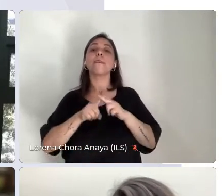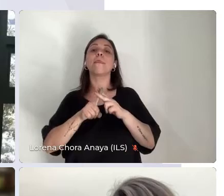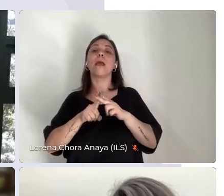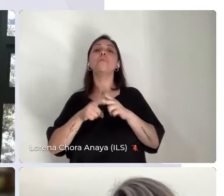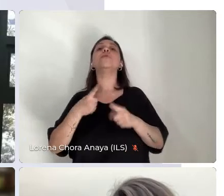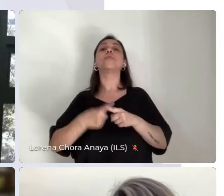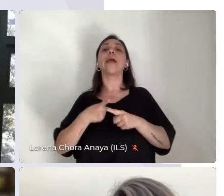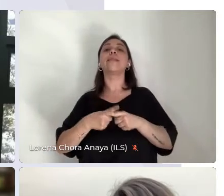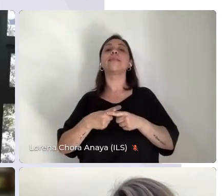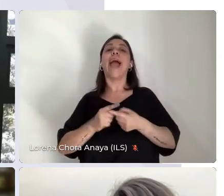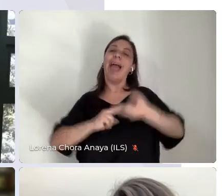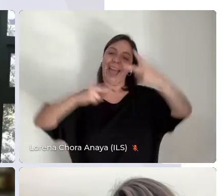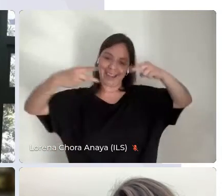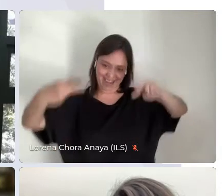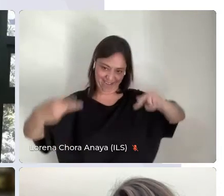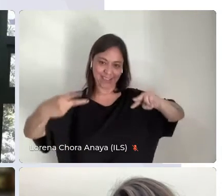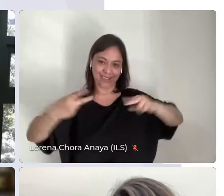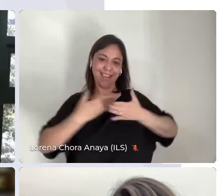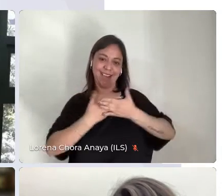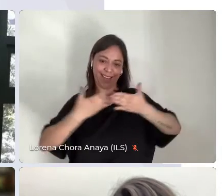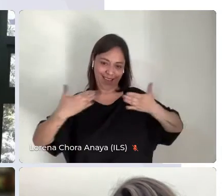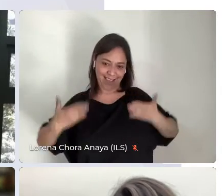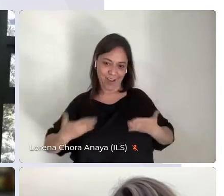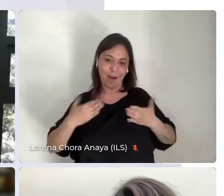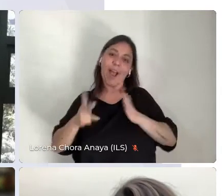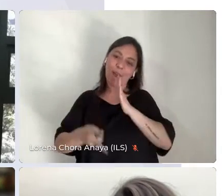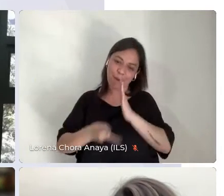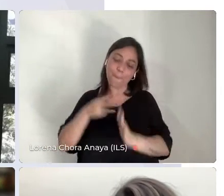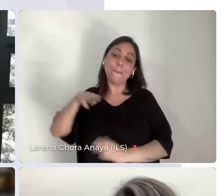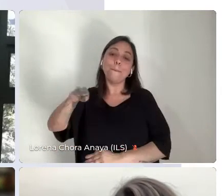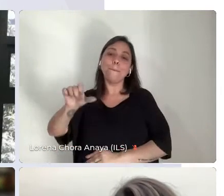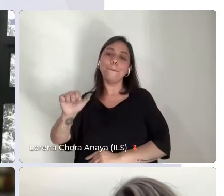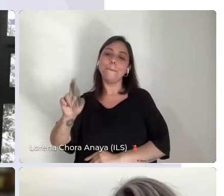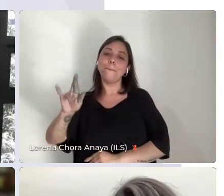la lista, empezamos por favor por María Victoria.